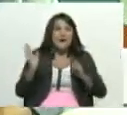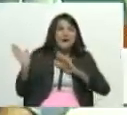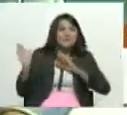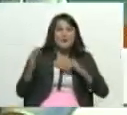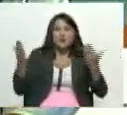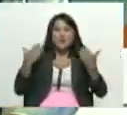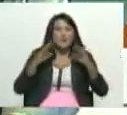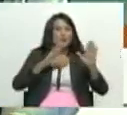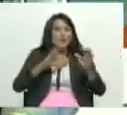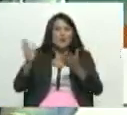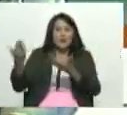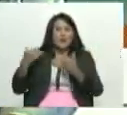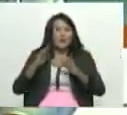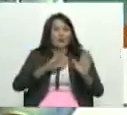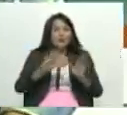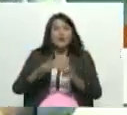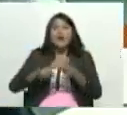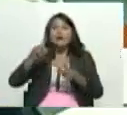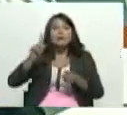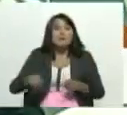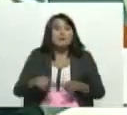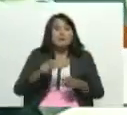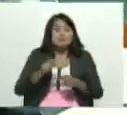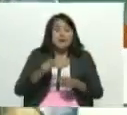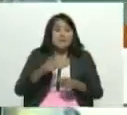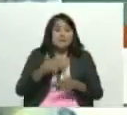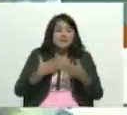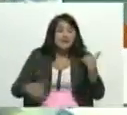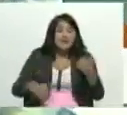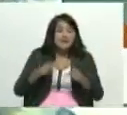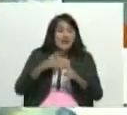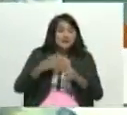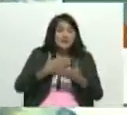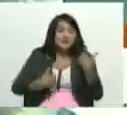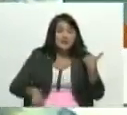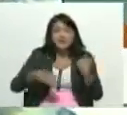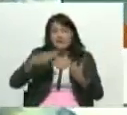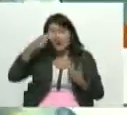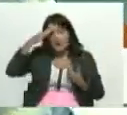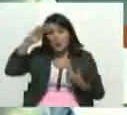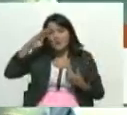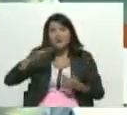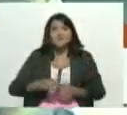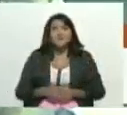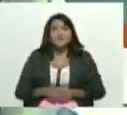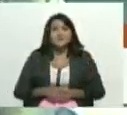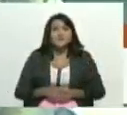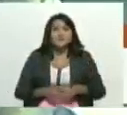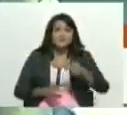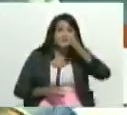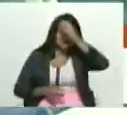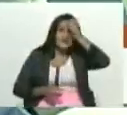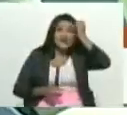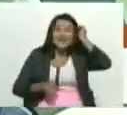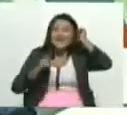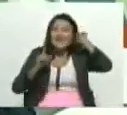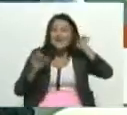comandante Fidel Castro que decía hay que hacer la CNN de Los humildes